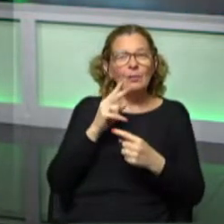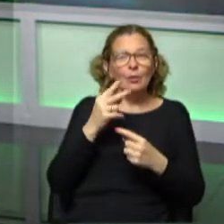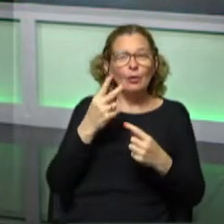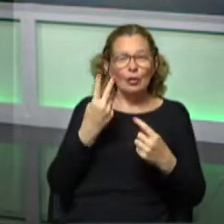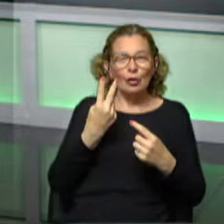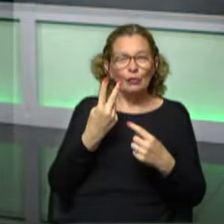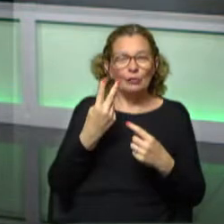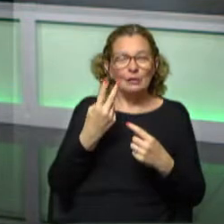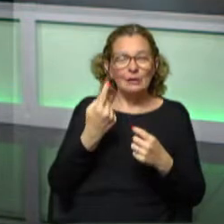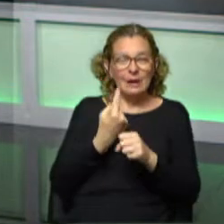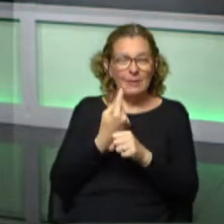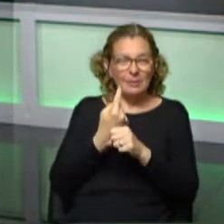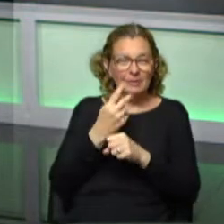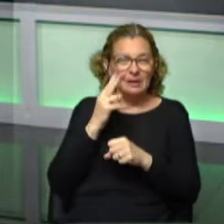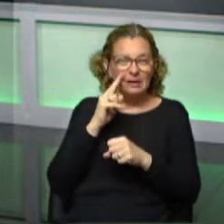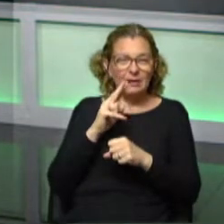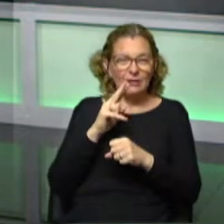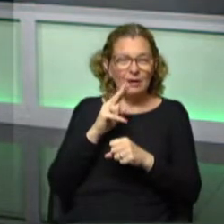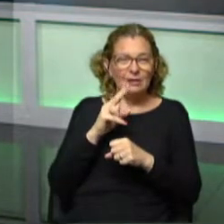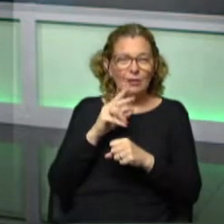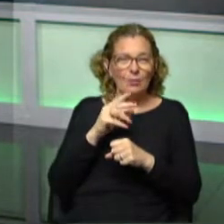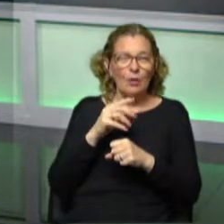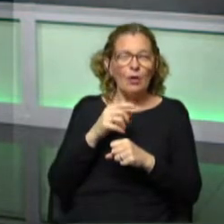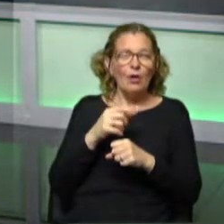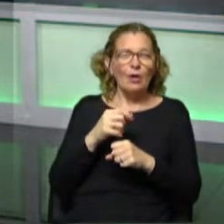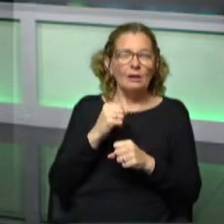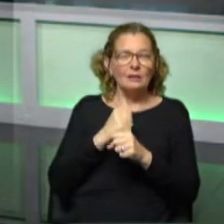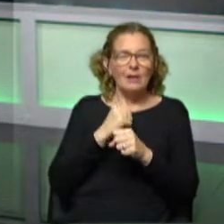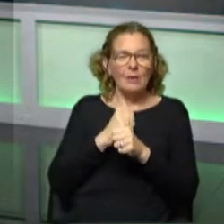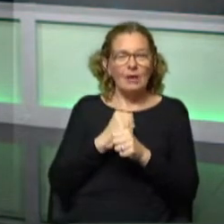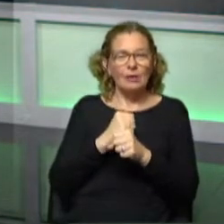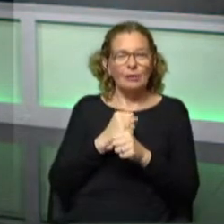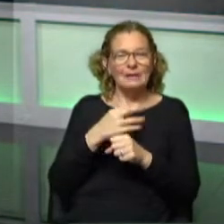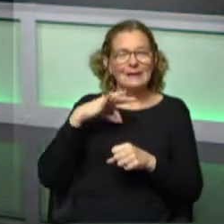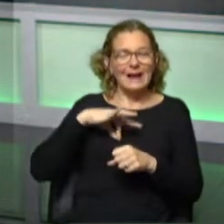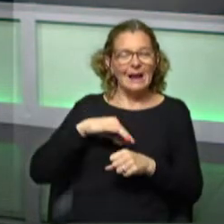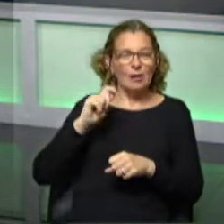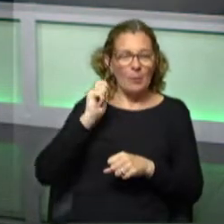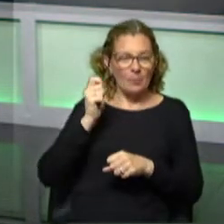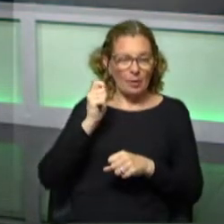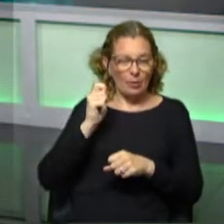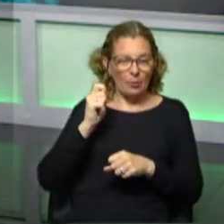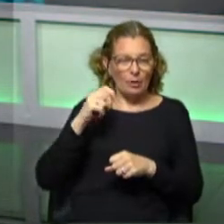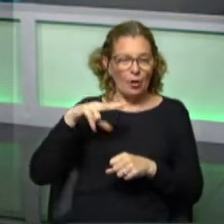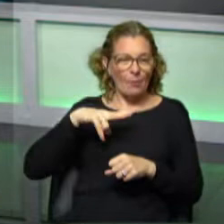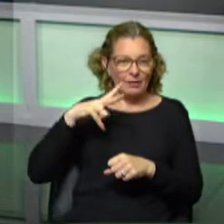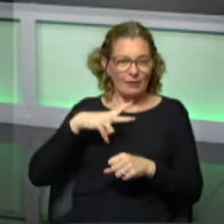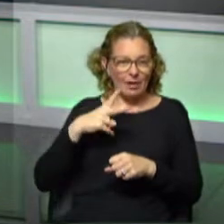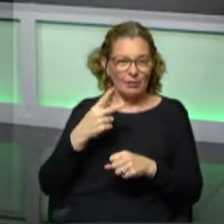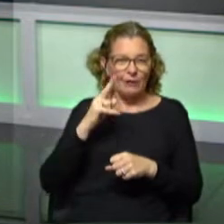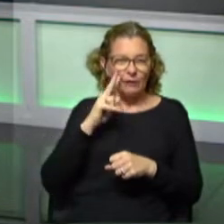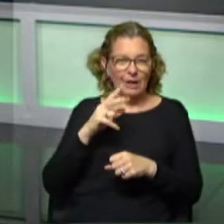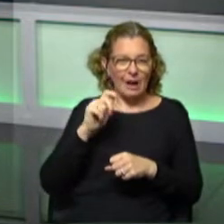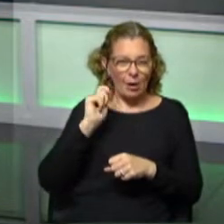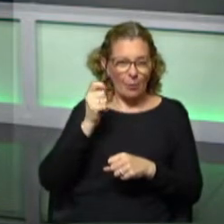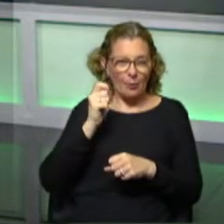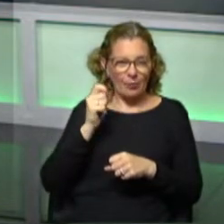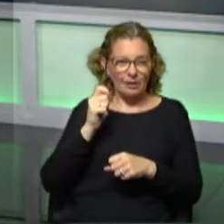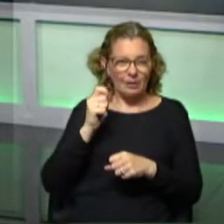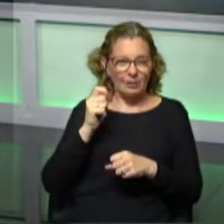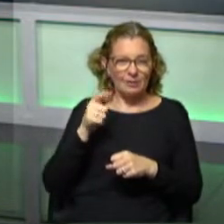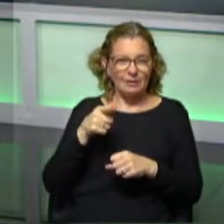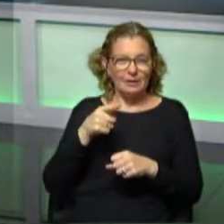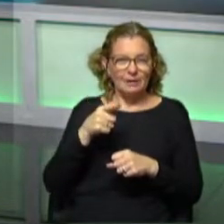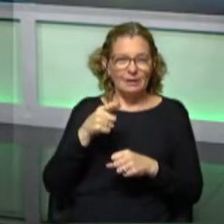desagregaciones más la primera tiene que ver con la categoría ocupacional si es salario privados o si es salarios públicos fíjense en los públicos la